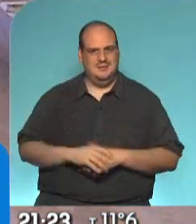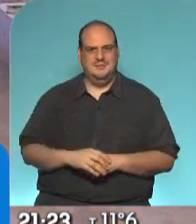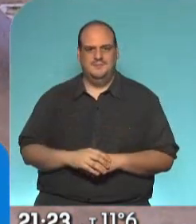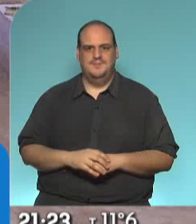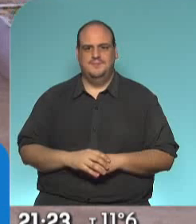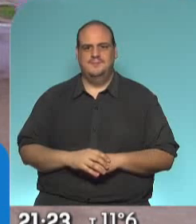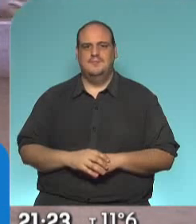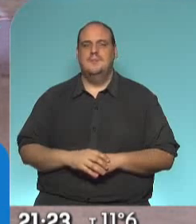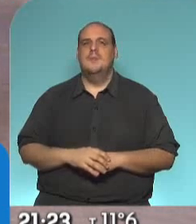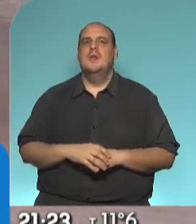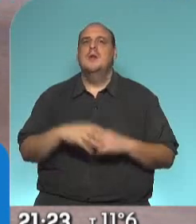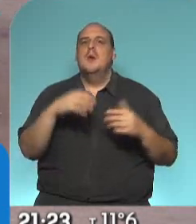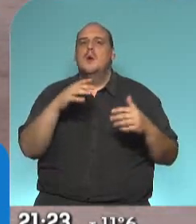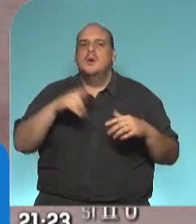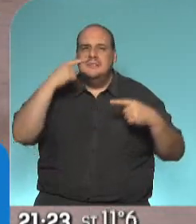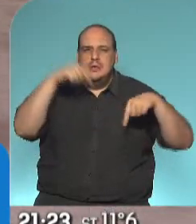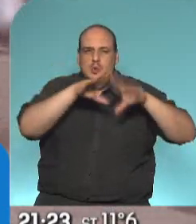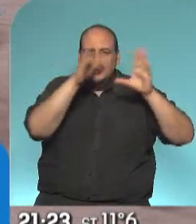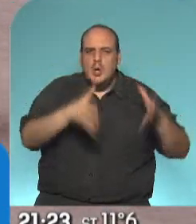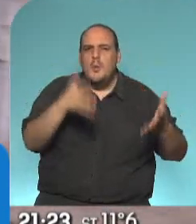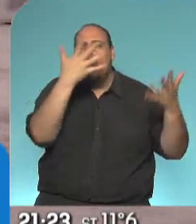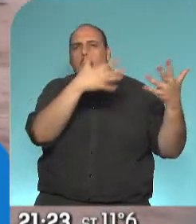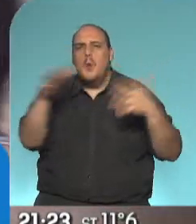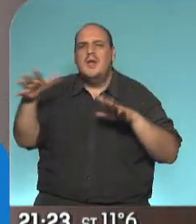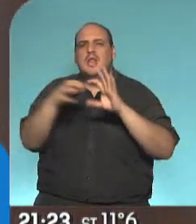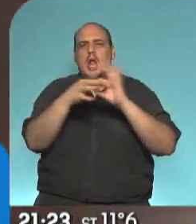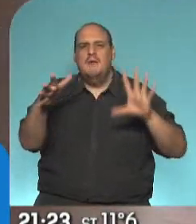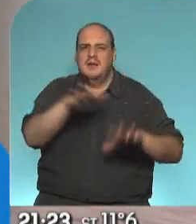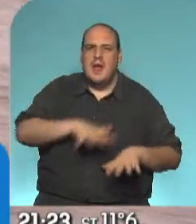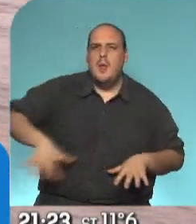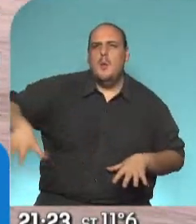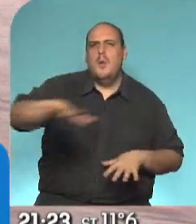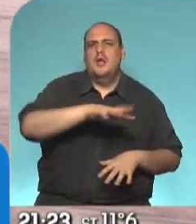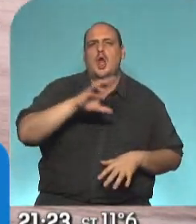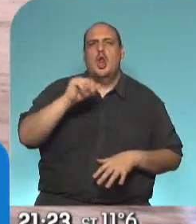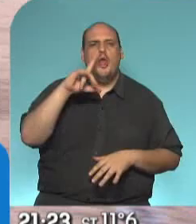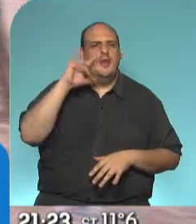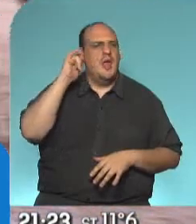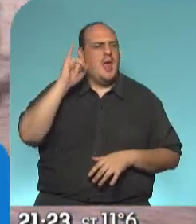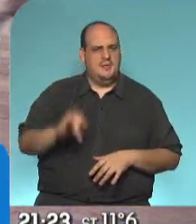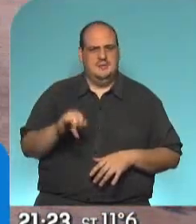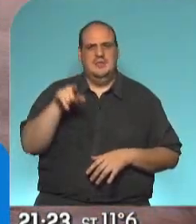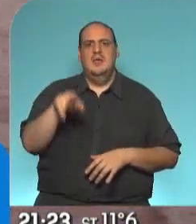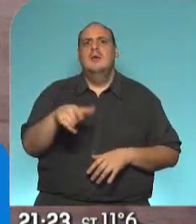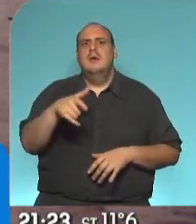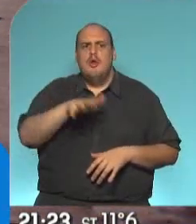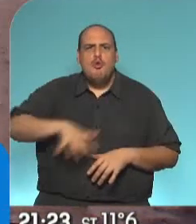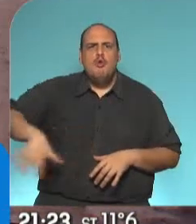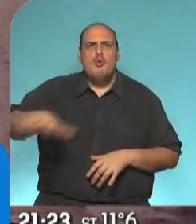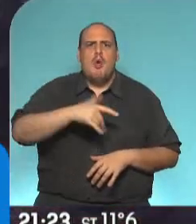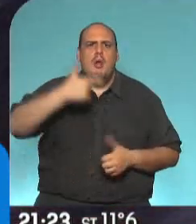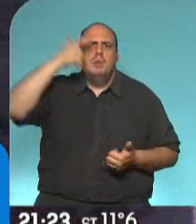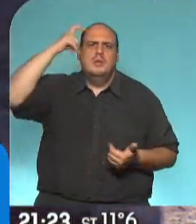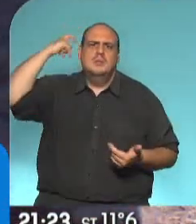Vientos de Libertad funciona hace 13 años en el partido de General Rodríguez. Este espacio, lleno de vivencias, fue creado